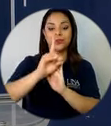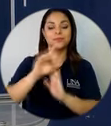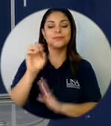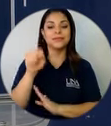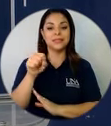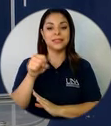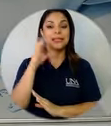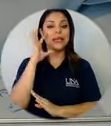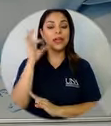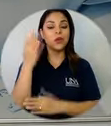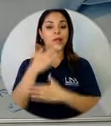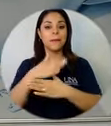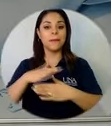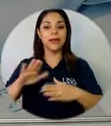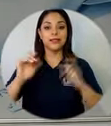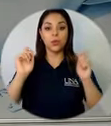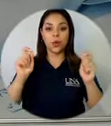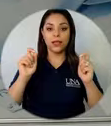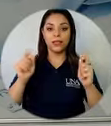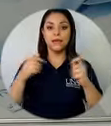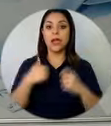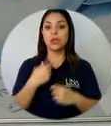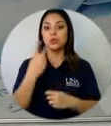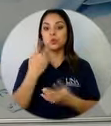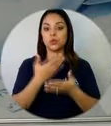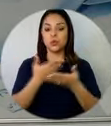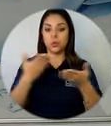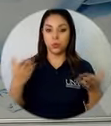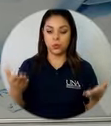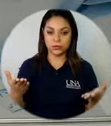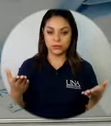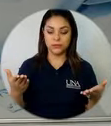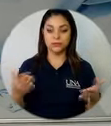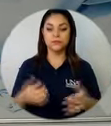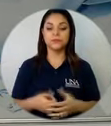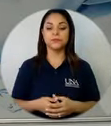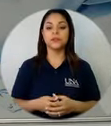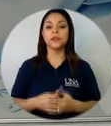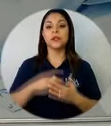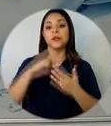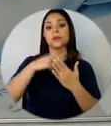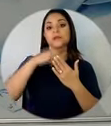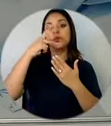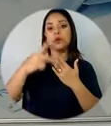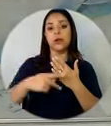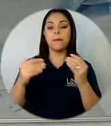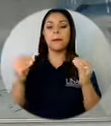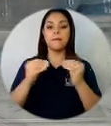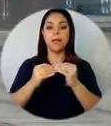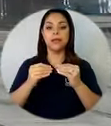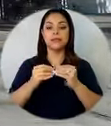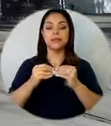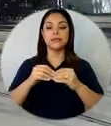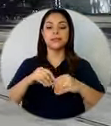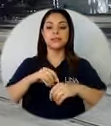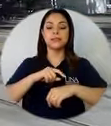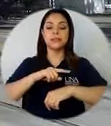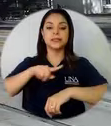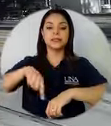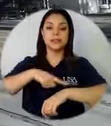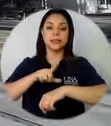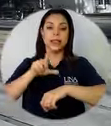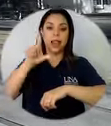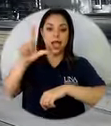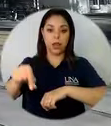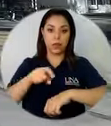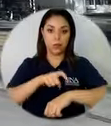desarrollo. Sí, yo creo que en la parte educativa hay como dos líneas de acción, un poco relacionado a lo que mencioné anteriormente. Programas más de largo plazo, como